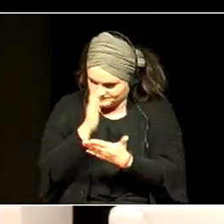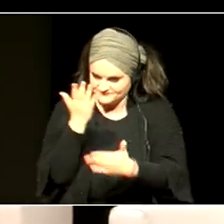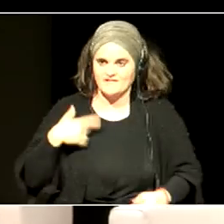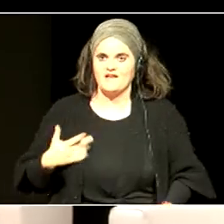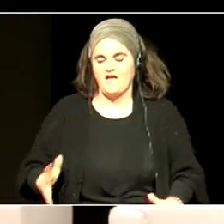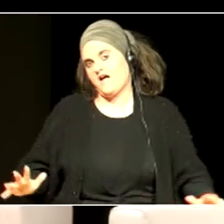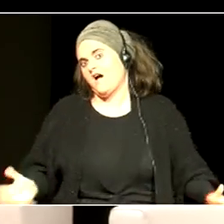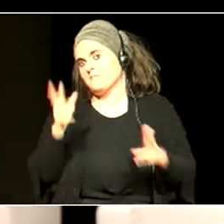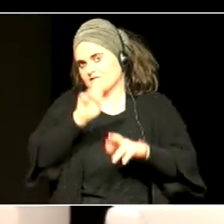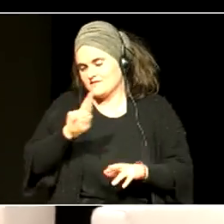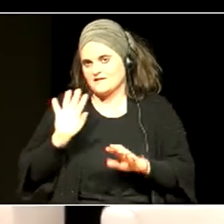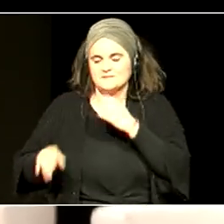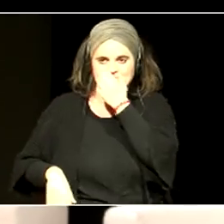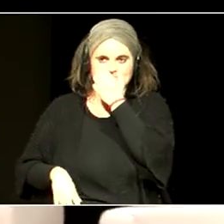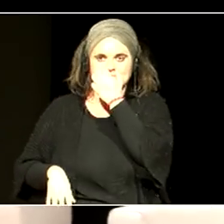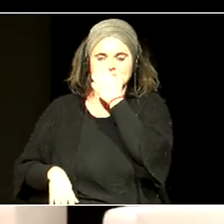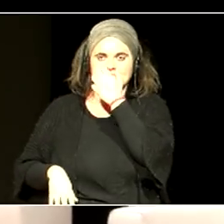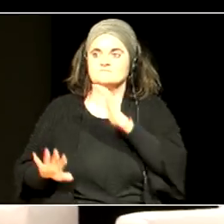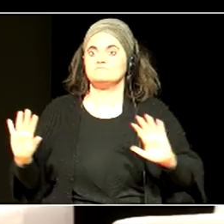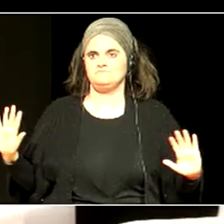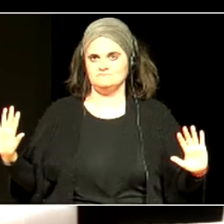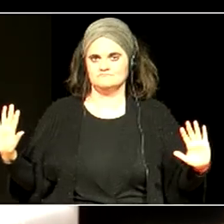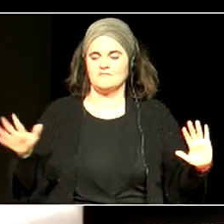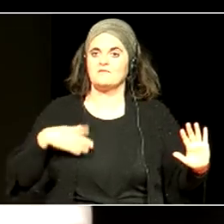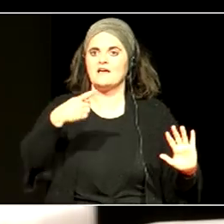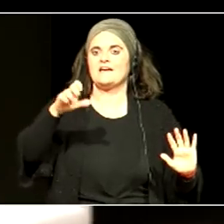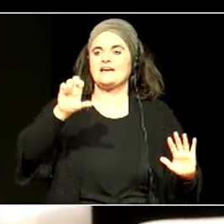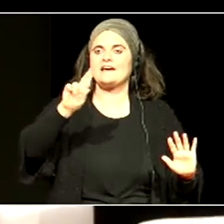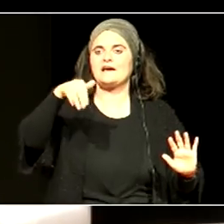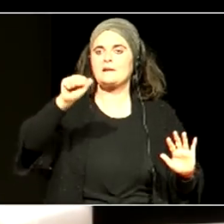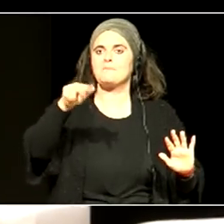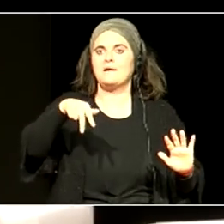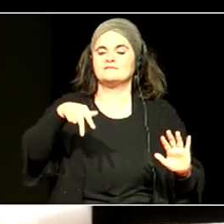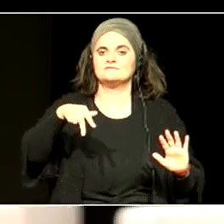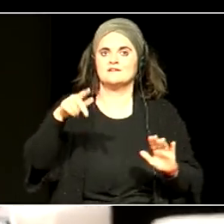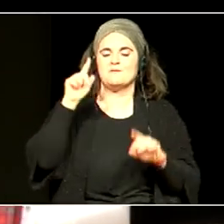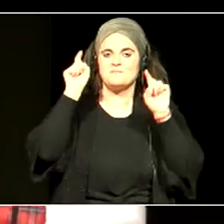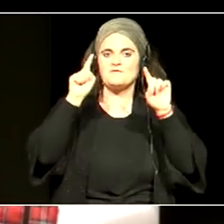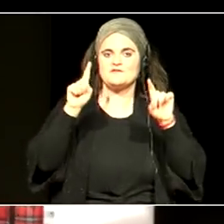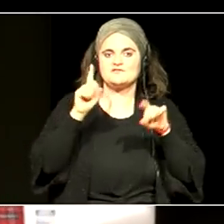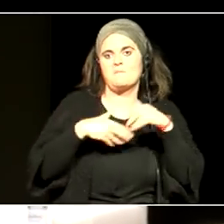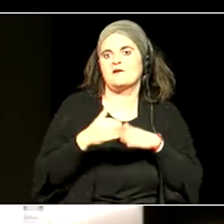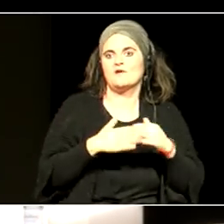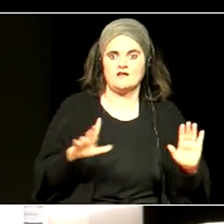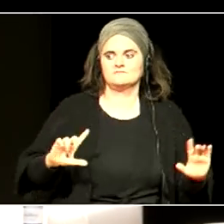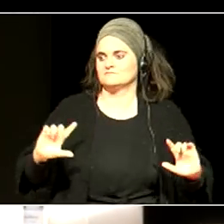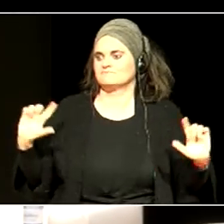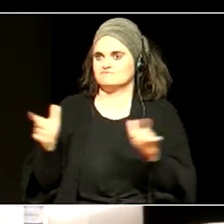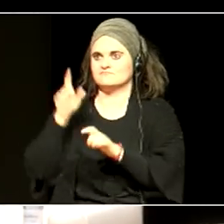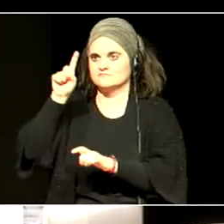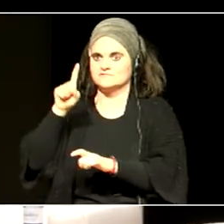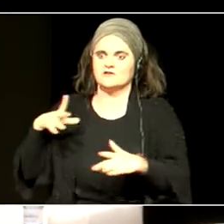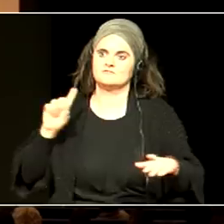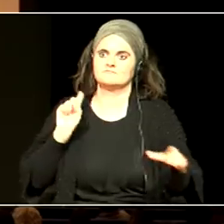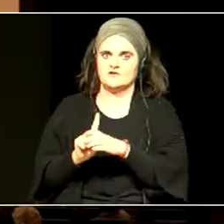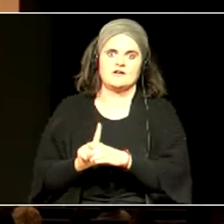buen bueno ord bu German el de plástica German el de plástica que está en todos los claustros Germán